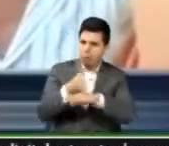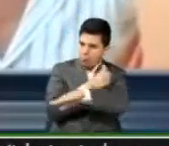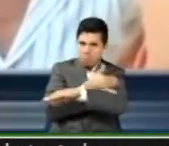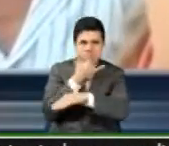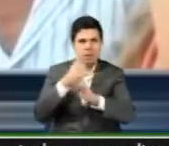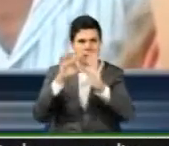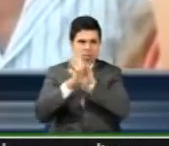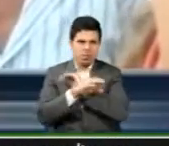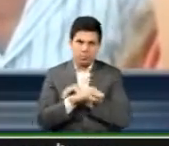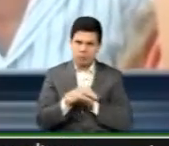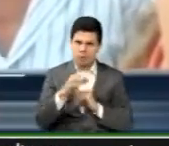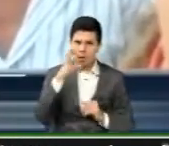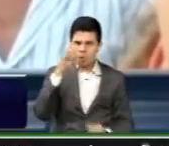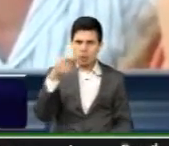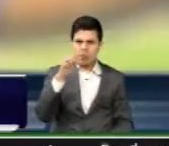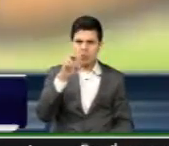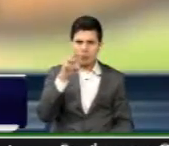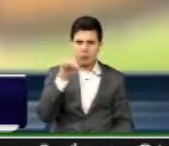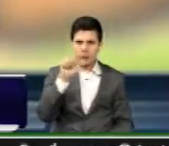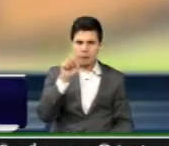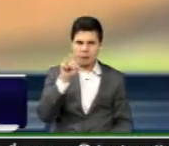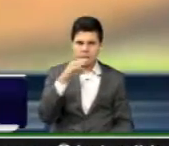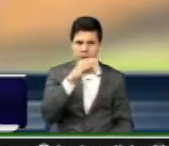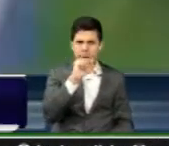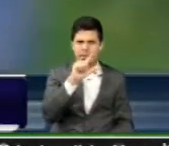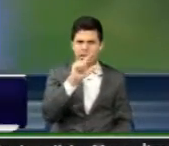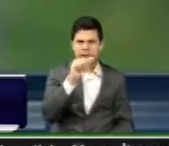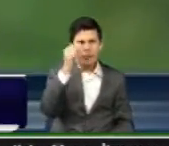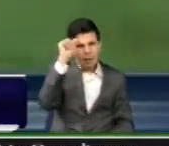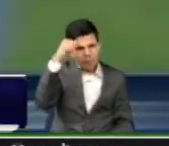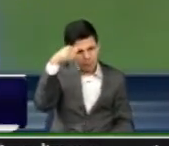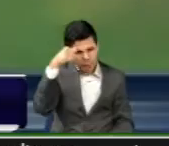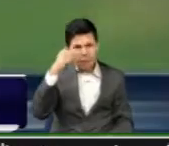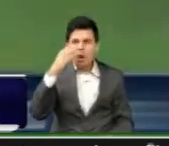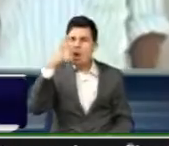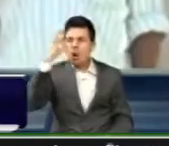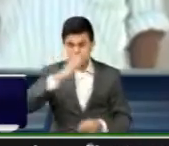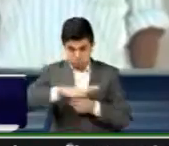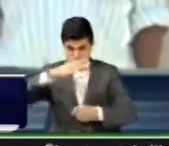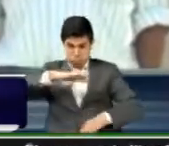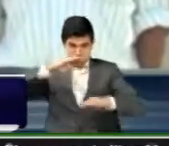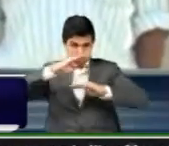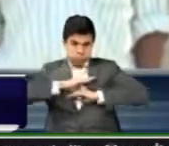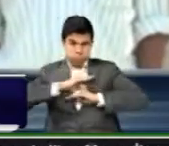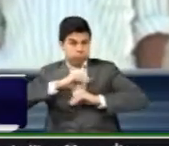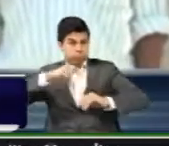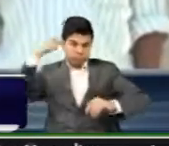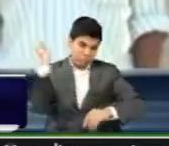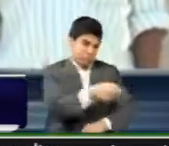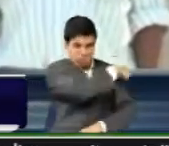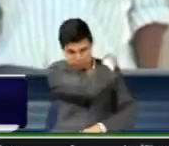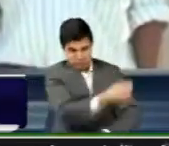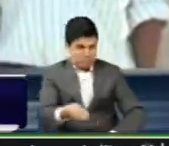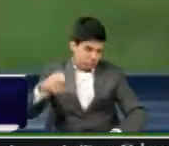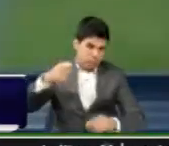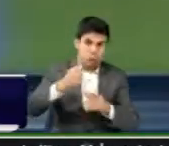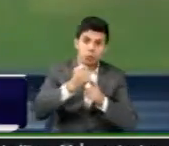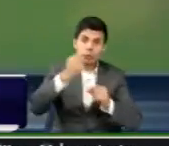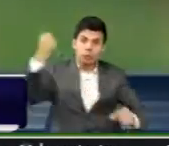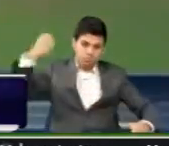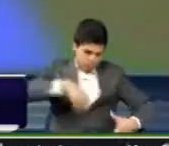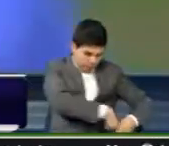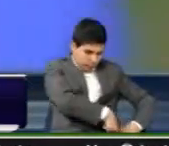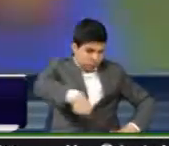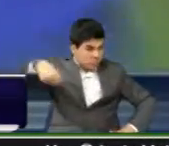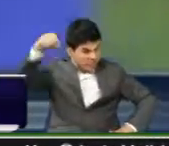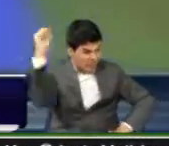Germán Cala, padre de Ángela de 28 años, quien fue víctima de los celos por parte de su compañero sentimental, no se explica por qué la asesinó de una manera